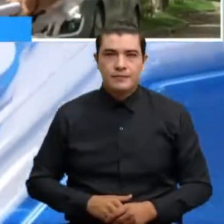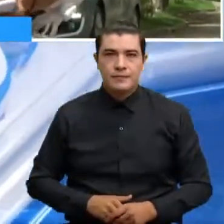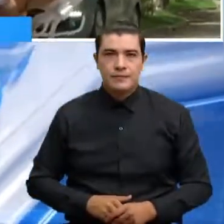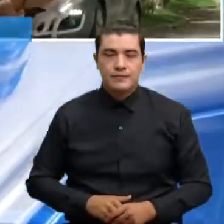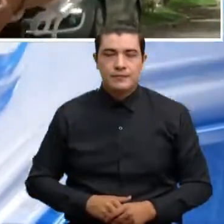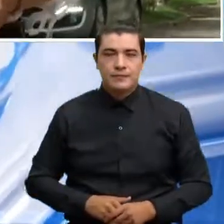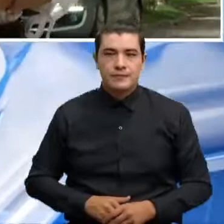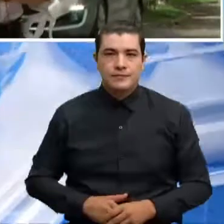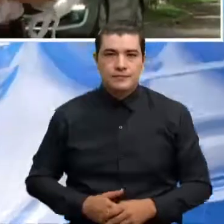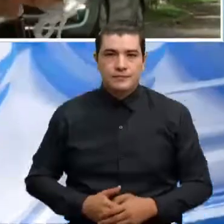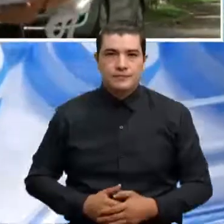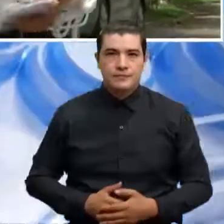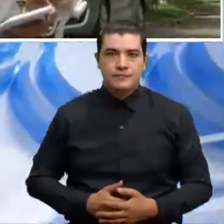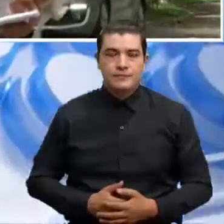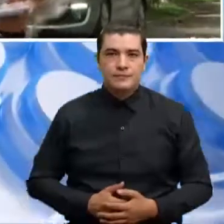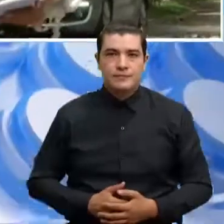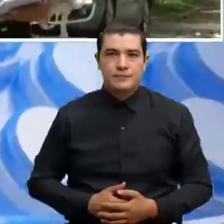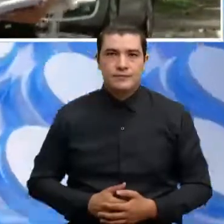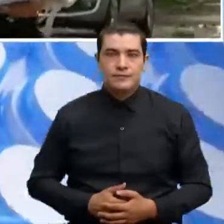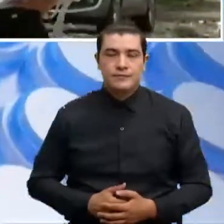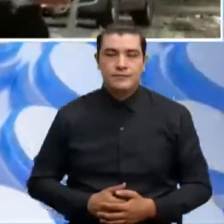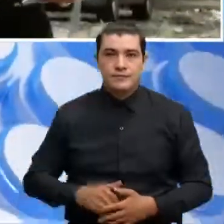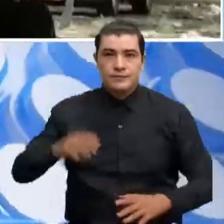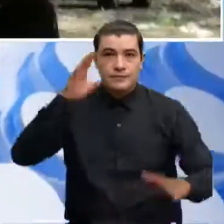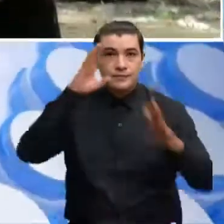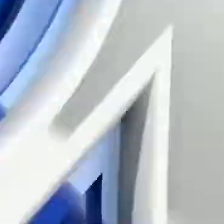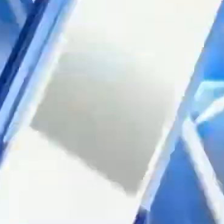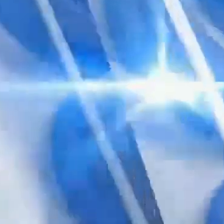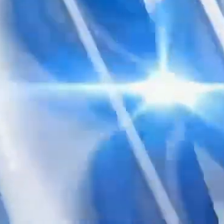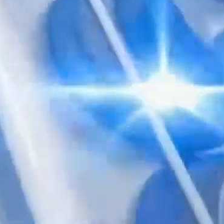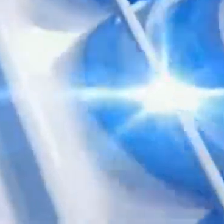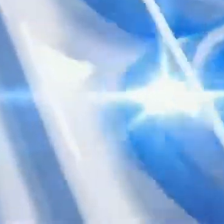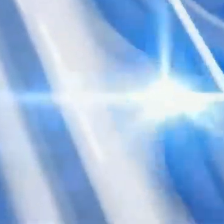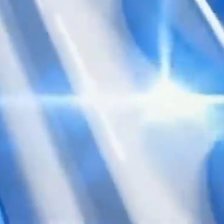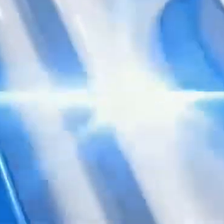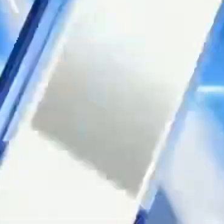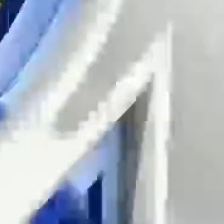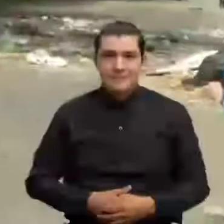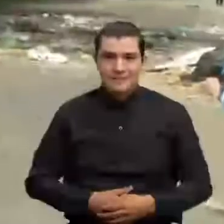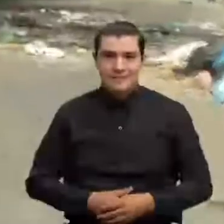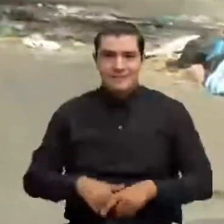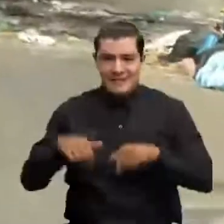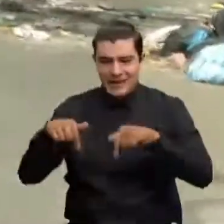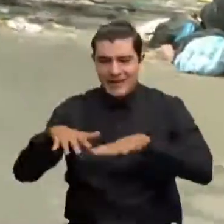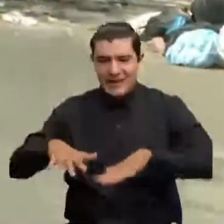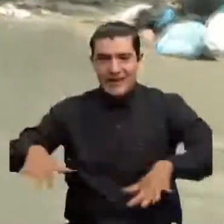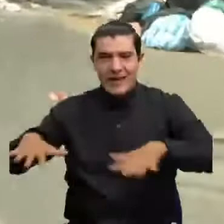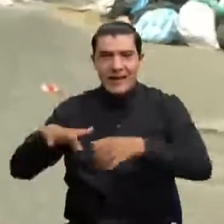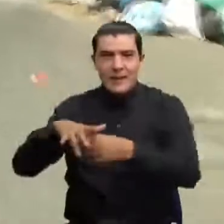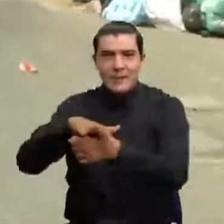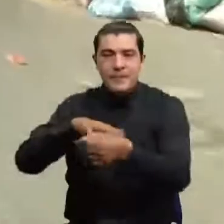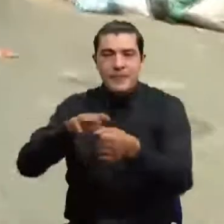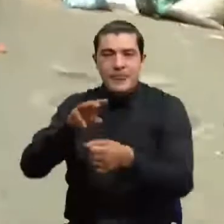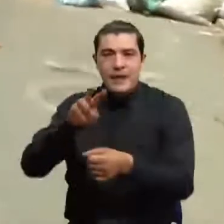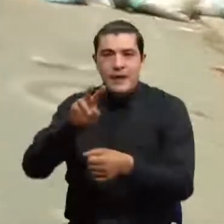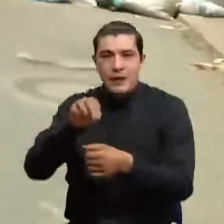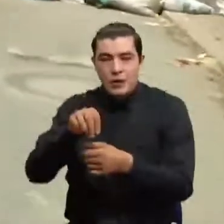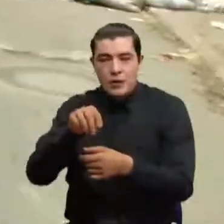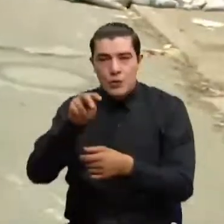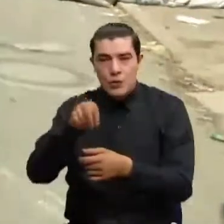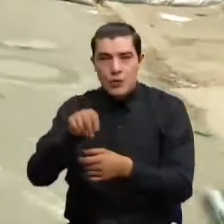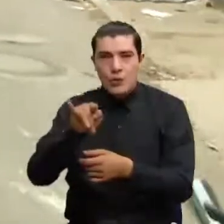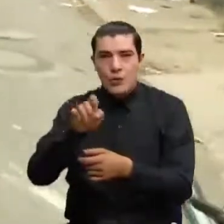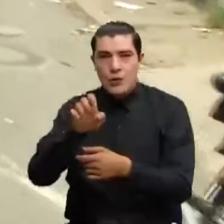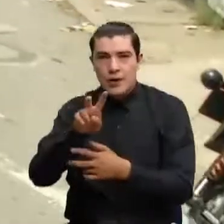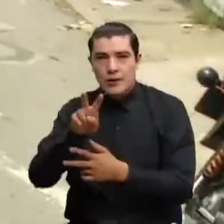buenas tardes los saludo desde el sector de nuevo villa belén floridablanca pues oriente noticias le puso la lupa a este